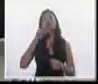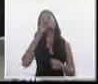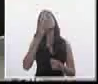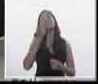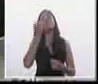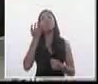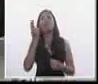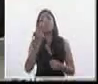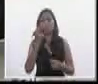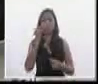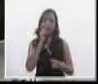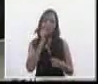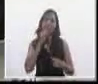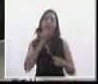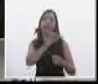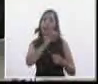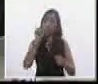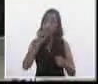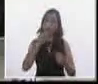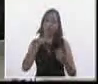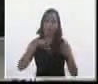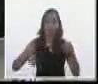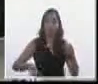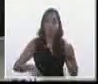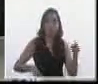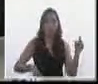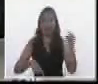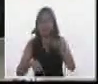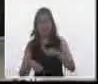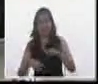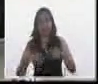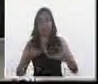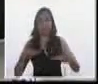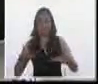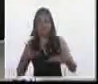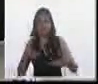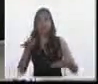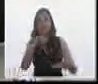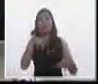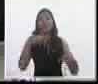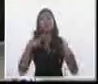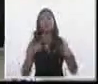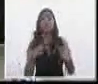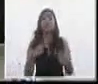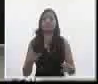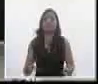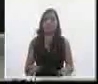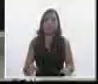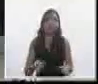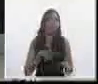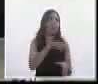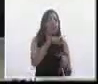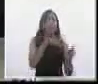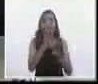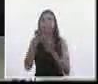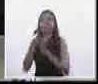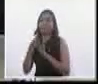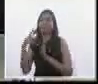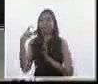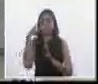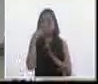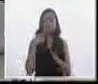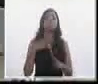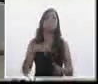debería participar el gobierno en la calle porque están muy mal y se les complica andar a las personas con silla de ruedas y tengo una